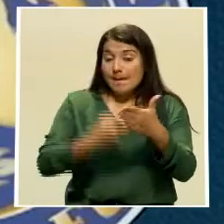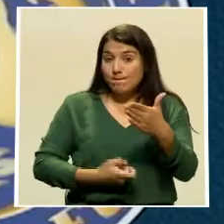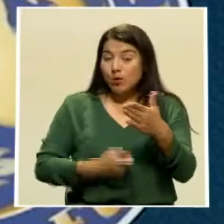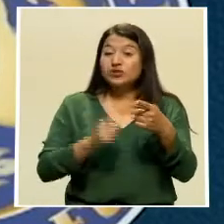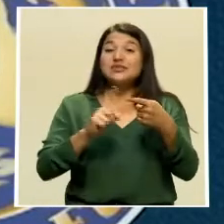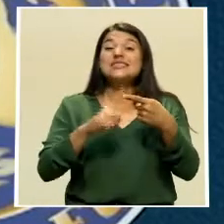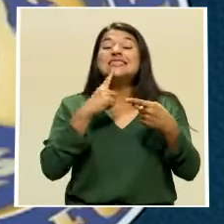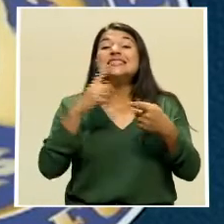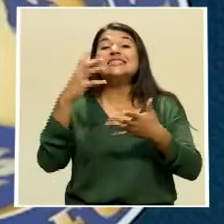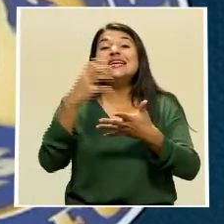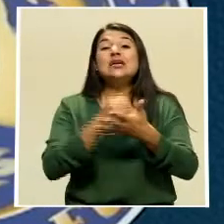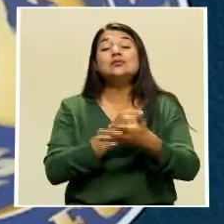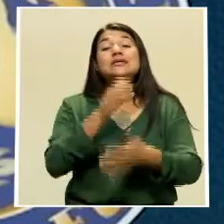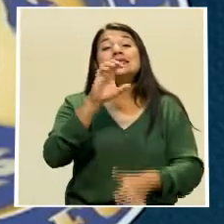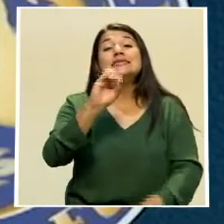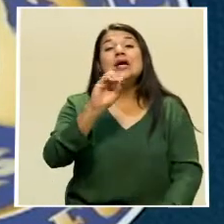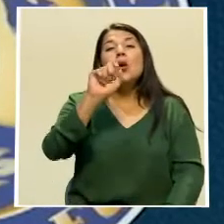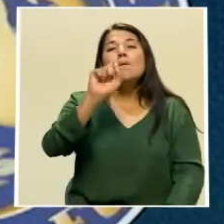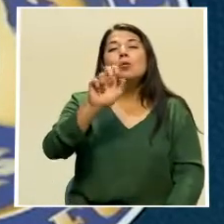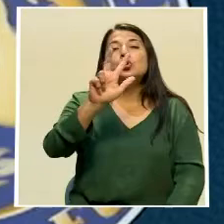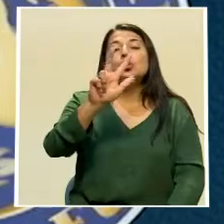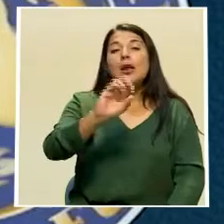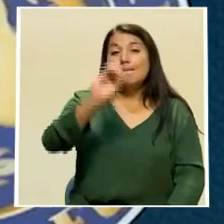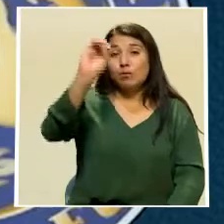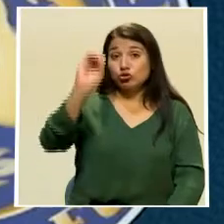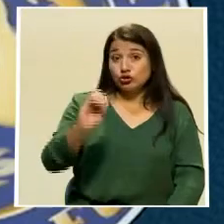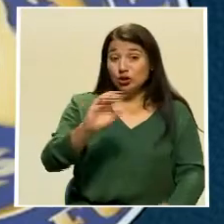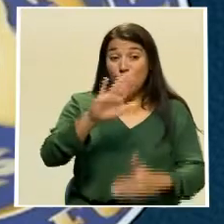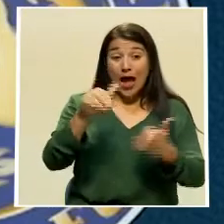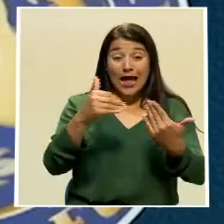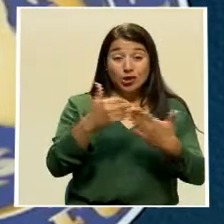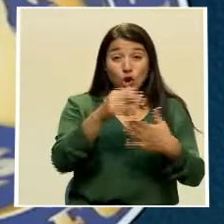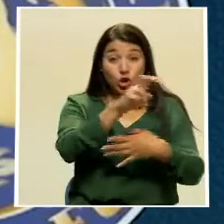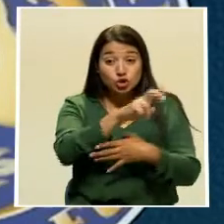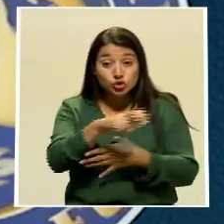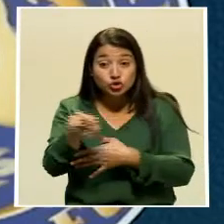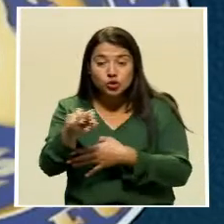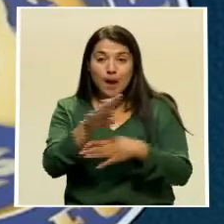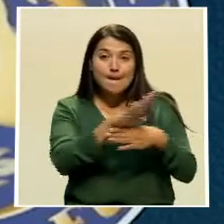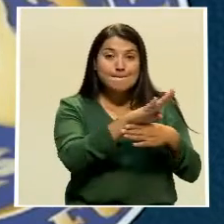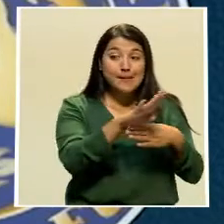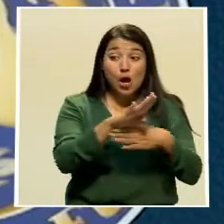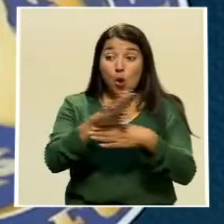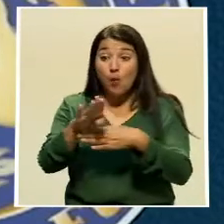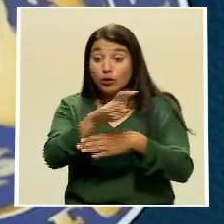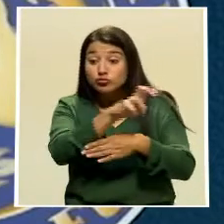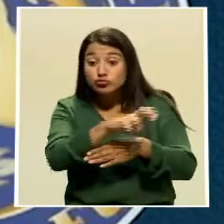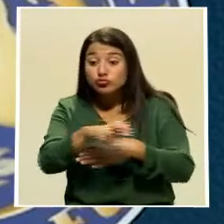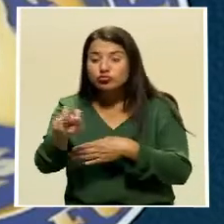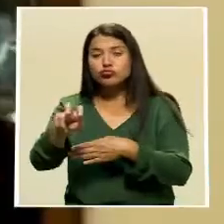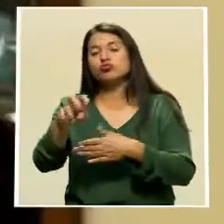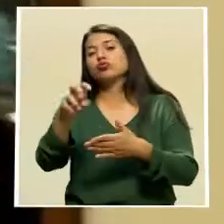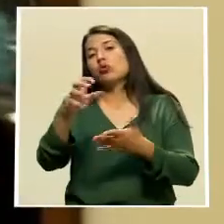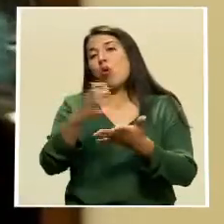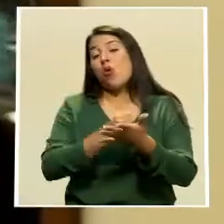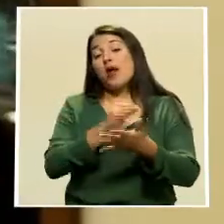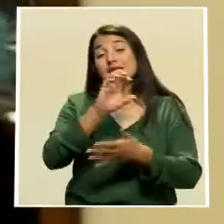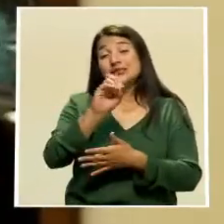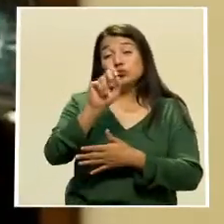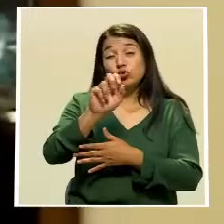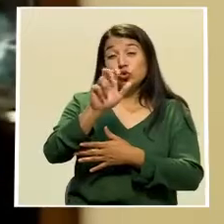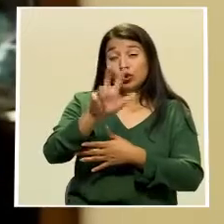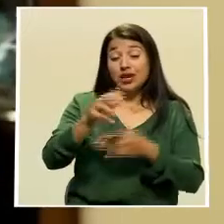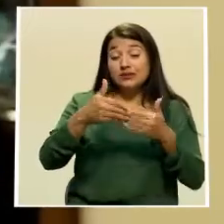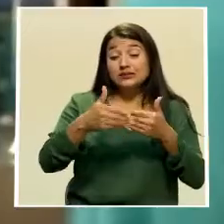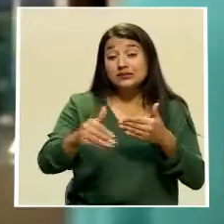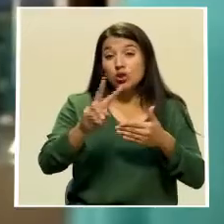de un 0,3% a todas las transacciones bancarias electrónicas por un periodo de 2 años. Así, en